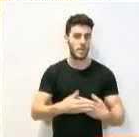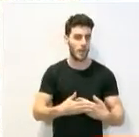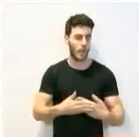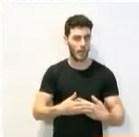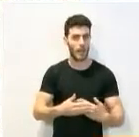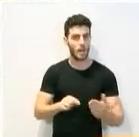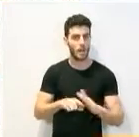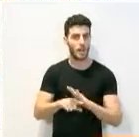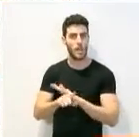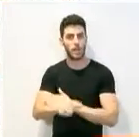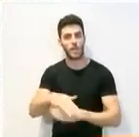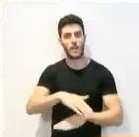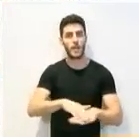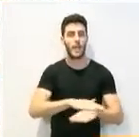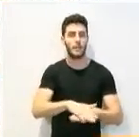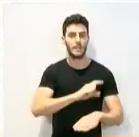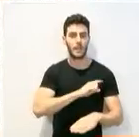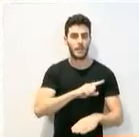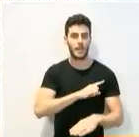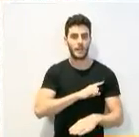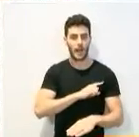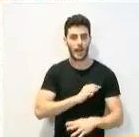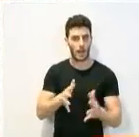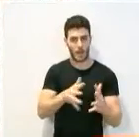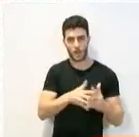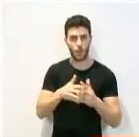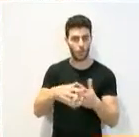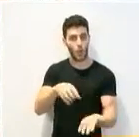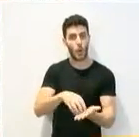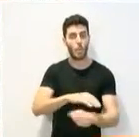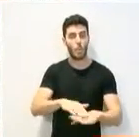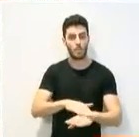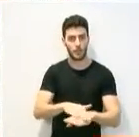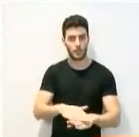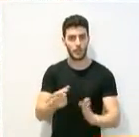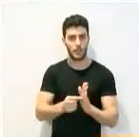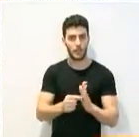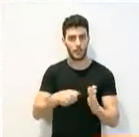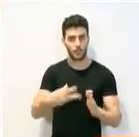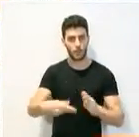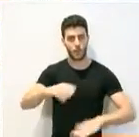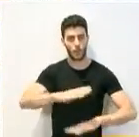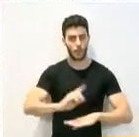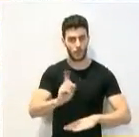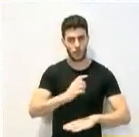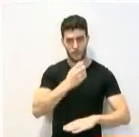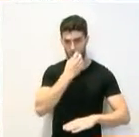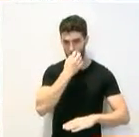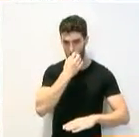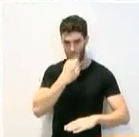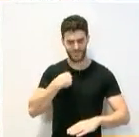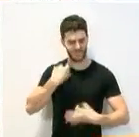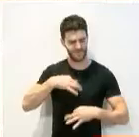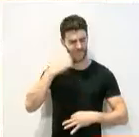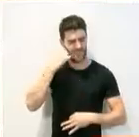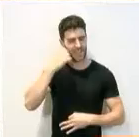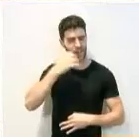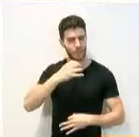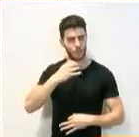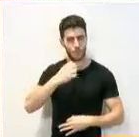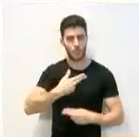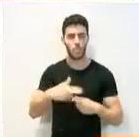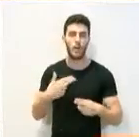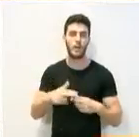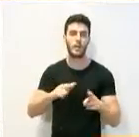militares norteamericanas en España. Tercer requisito incumplido. Me choca que la política